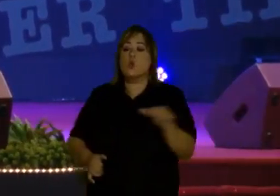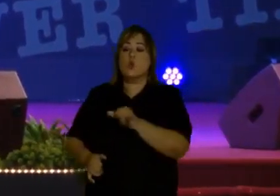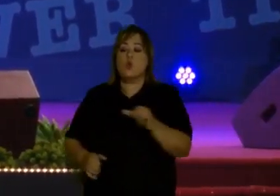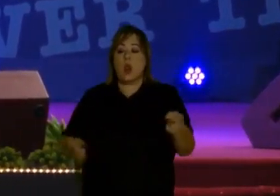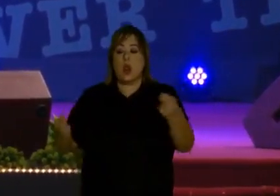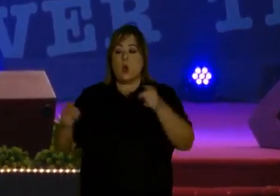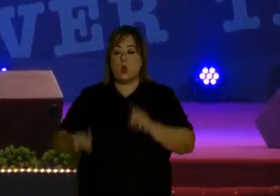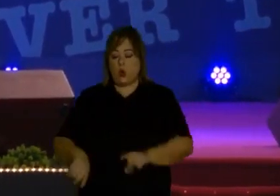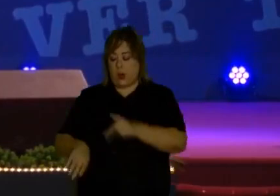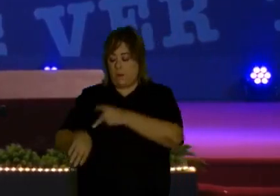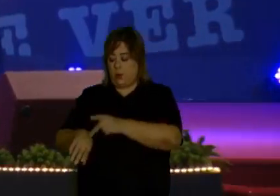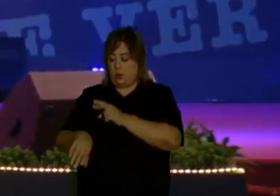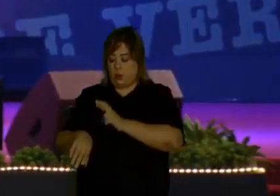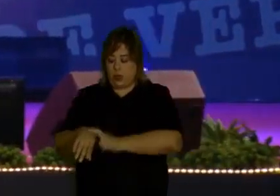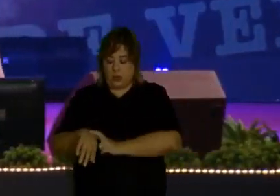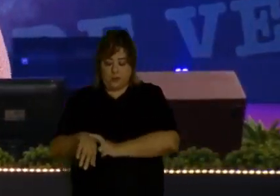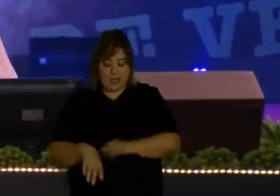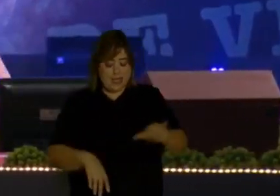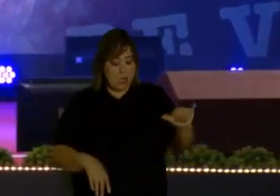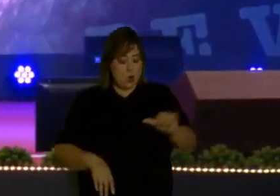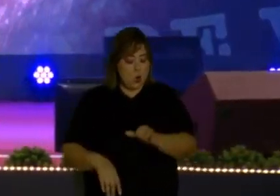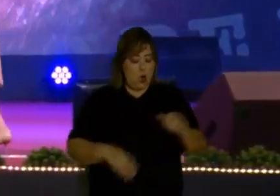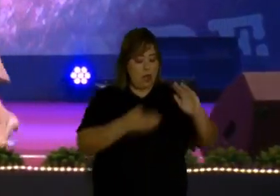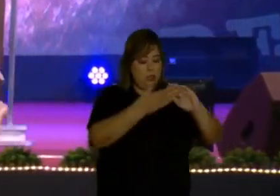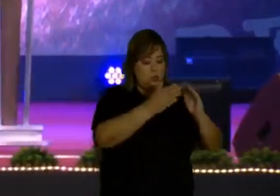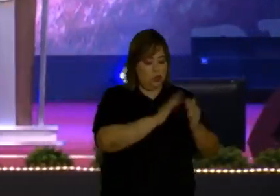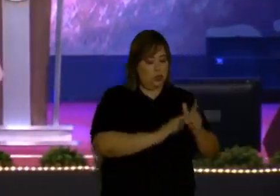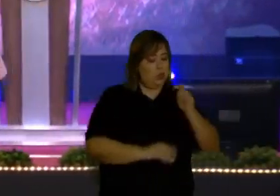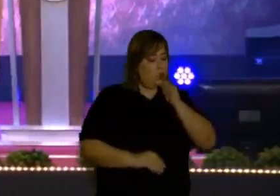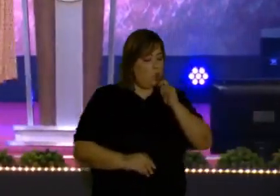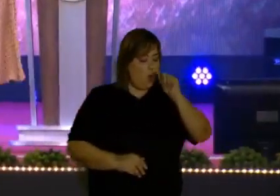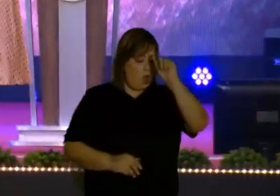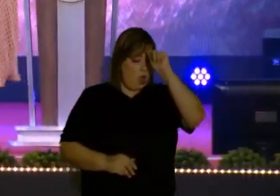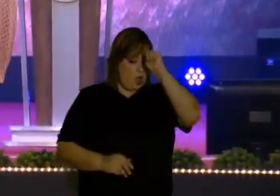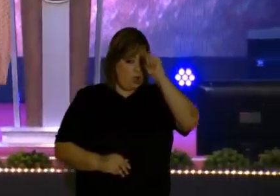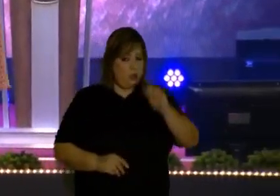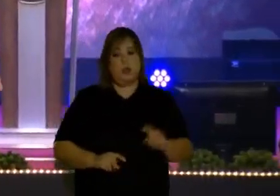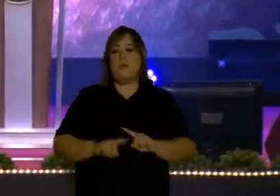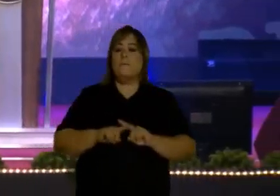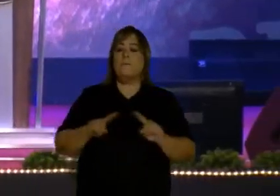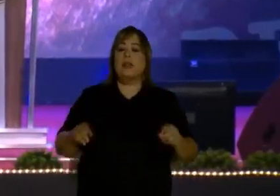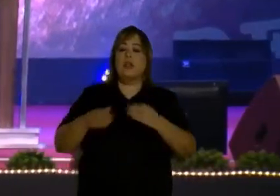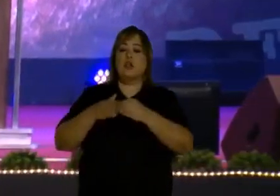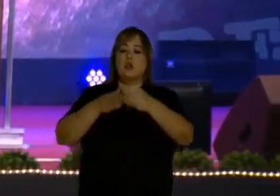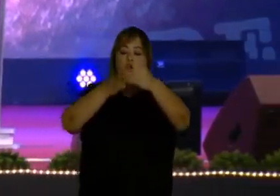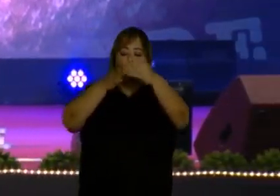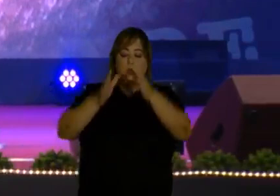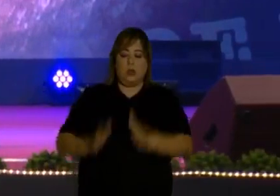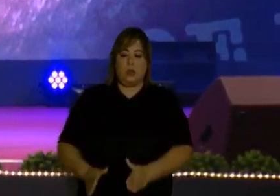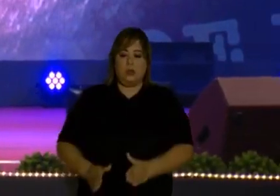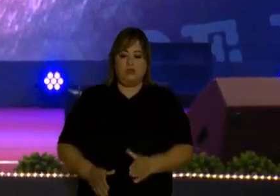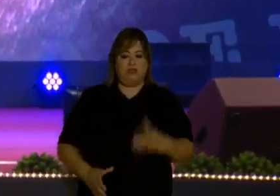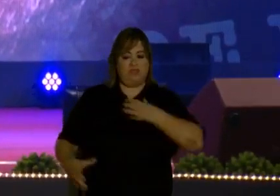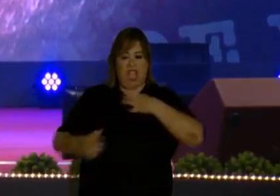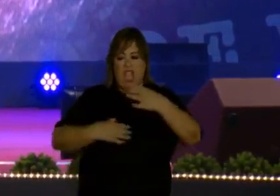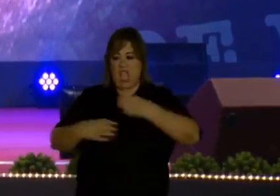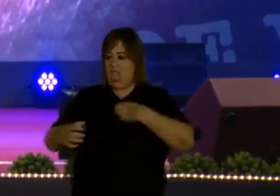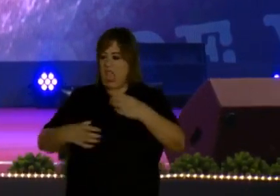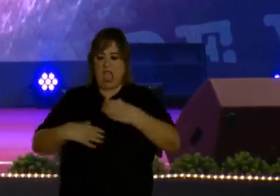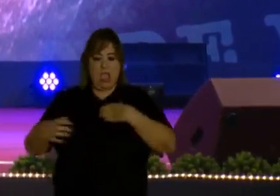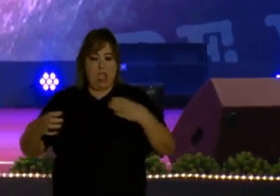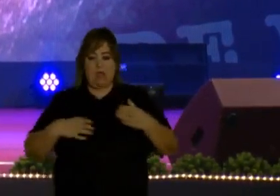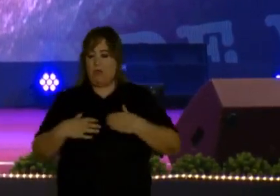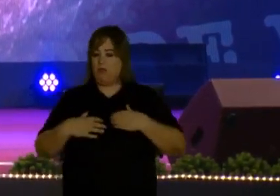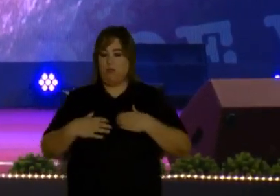quiero para ti, yo lo quiero para mi ciudad, yo lo quiero para esta isla. Pero pastores, líderes, hermanos, no se queje tanto y alaba al